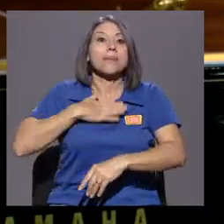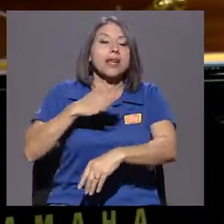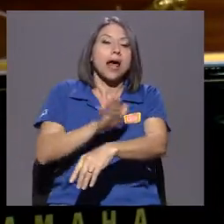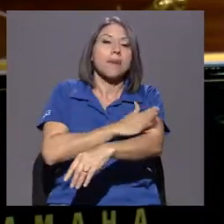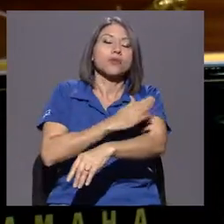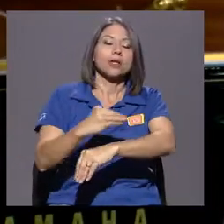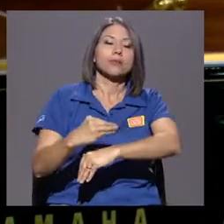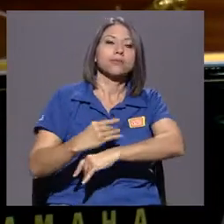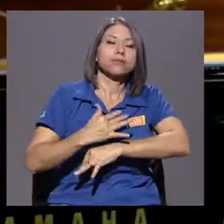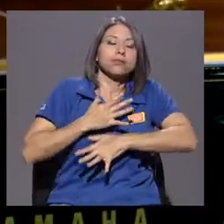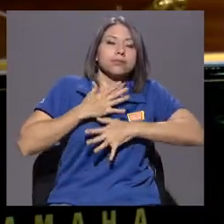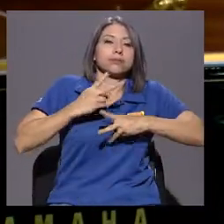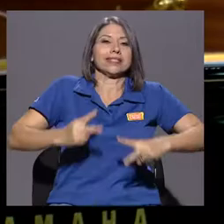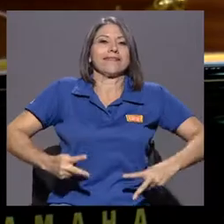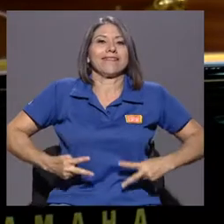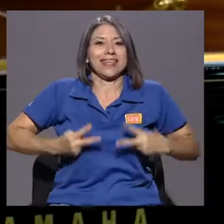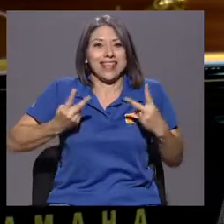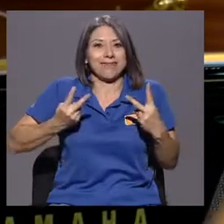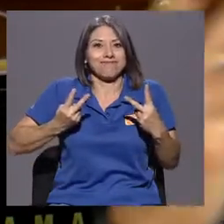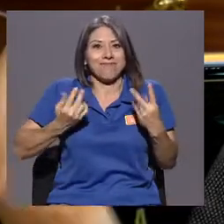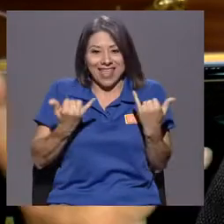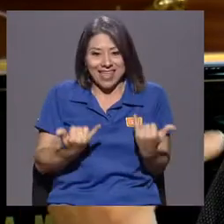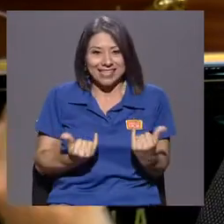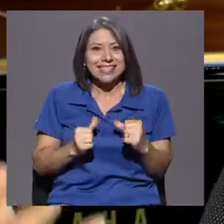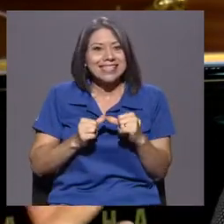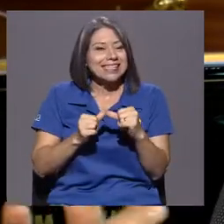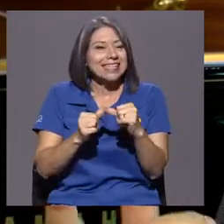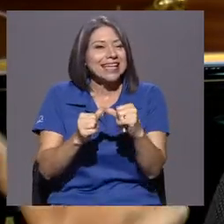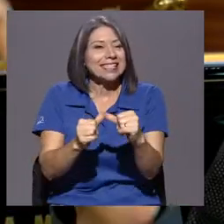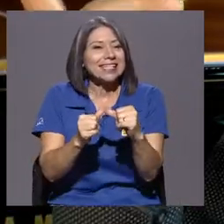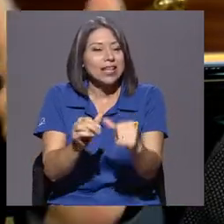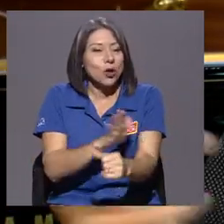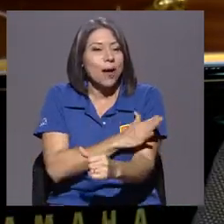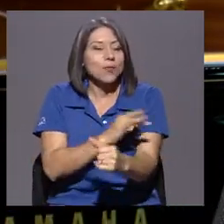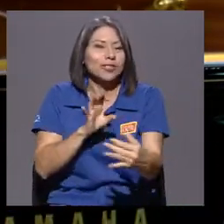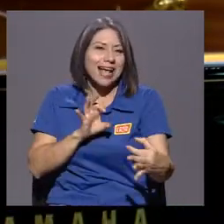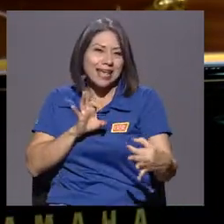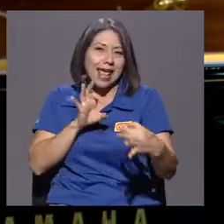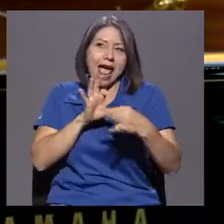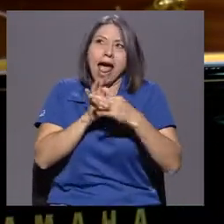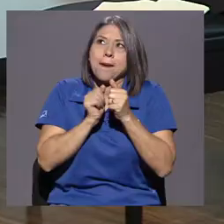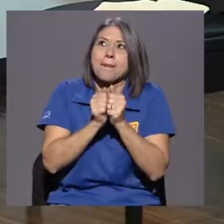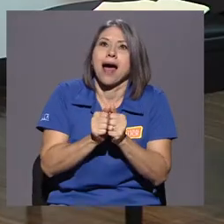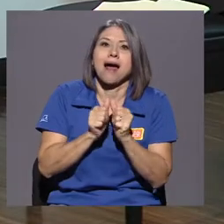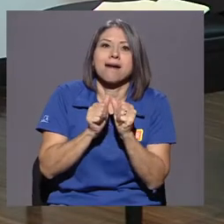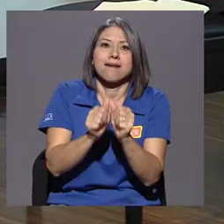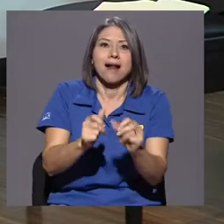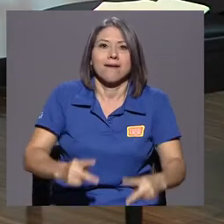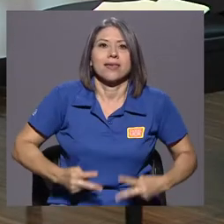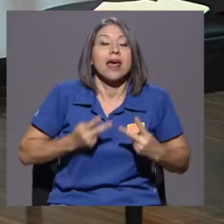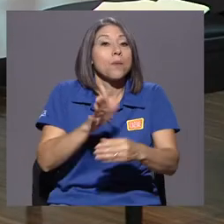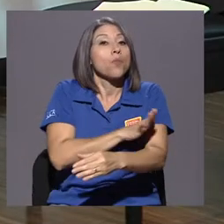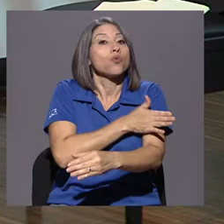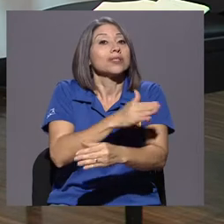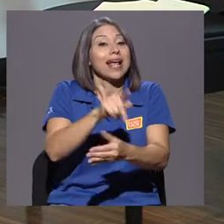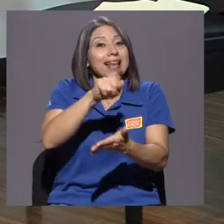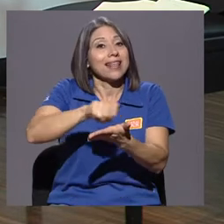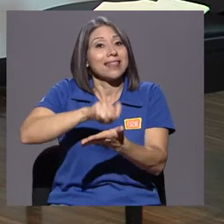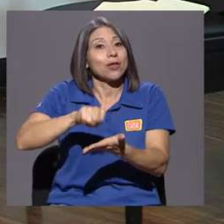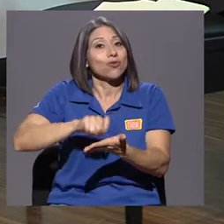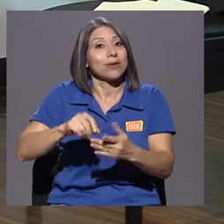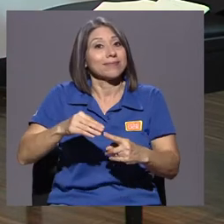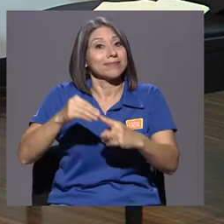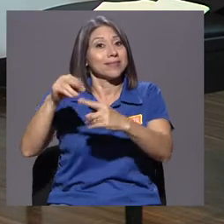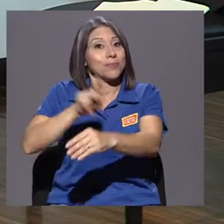sigue siendo lo que me amarra la vida la música y la literatura en particular la poesía aunque no escribo poesía vejez